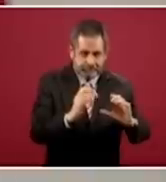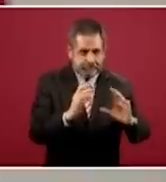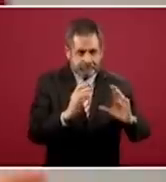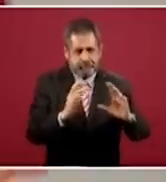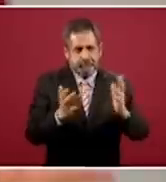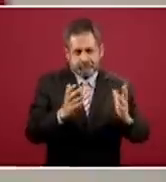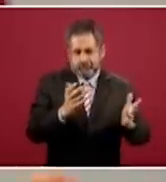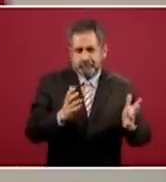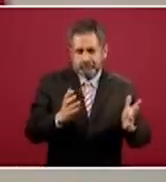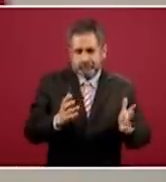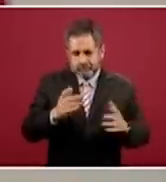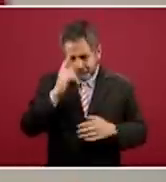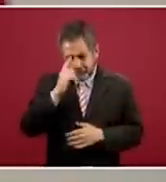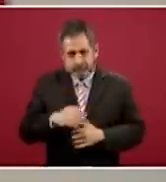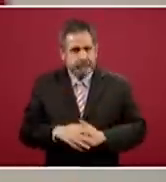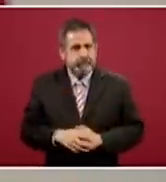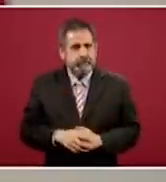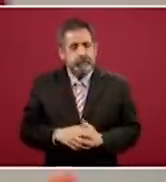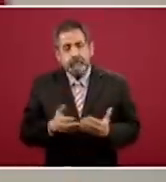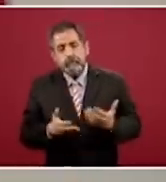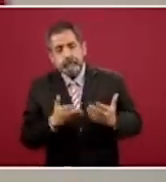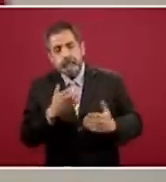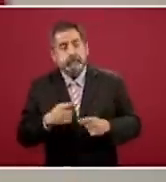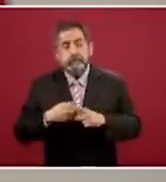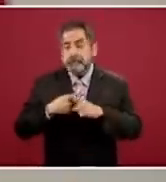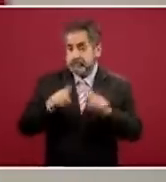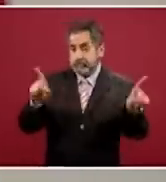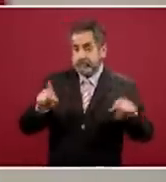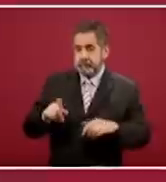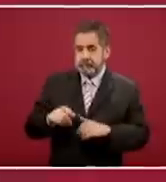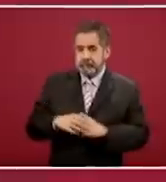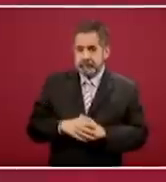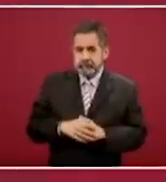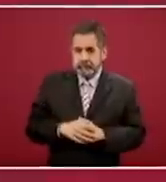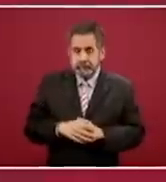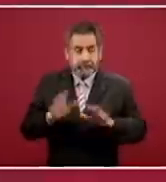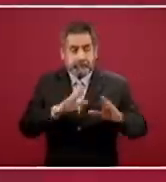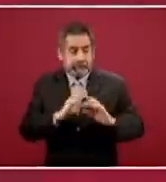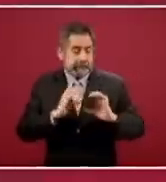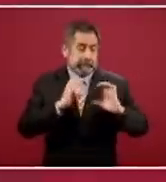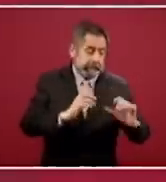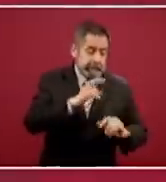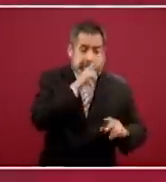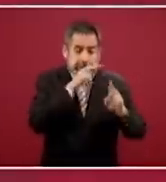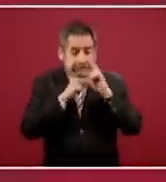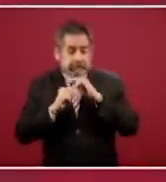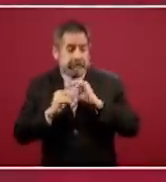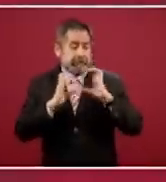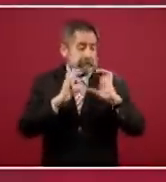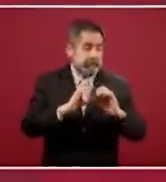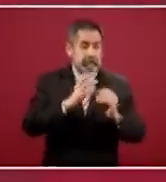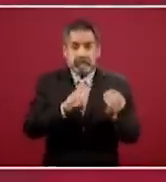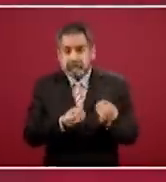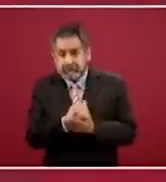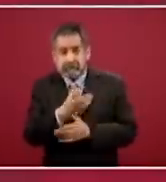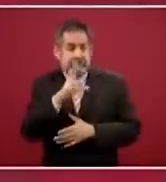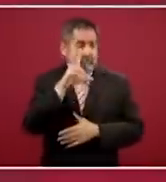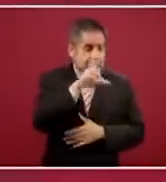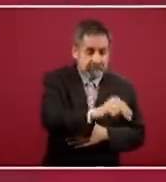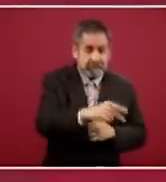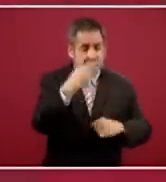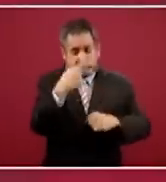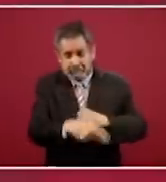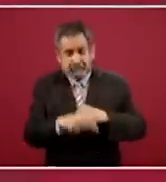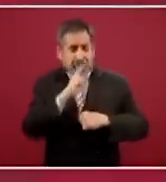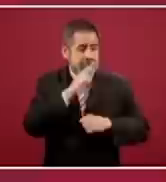proporcional a la situación. Diferente decir: hijo, cuídate, por favor no salgas, esta es una situación